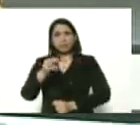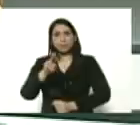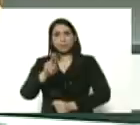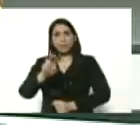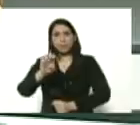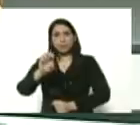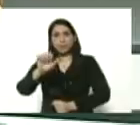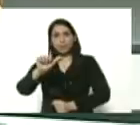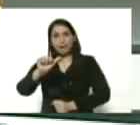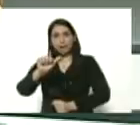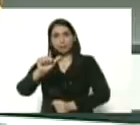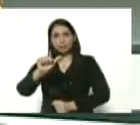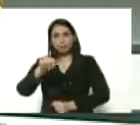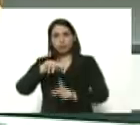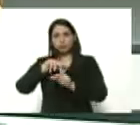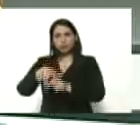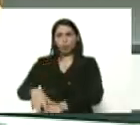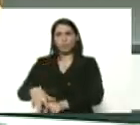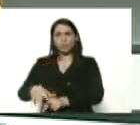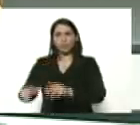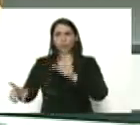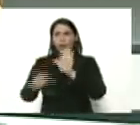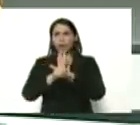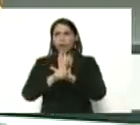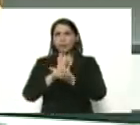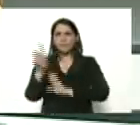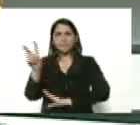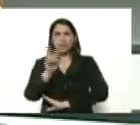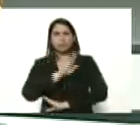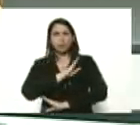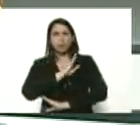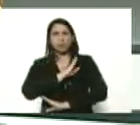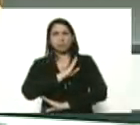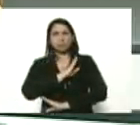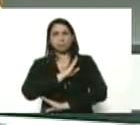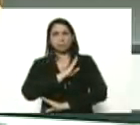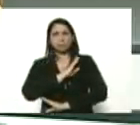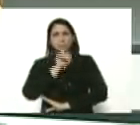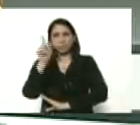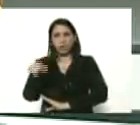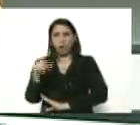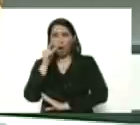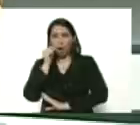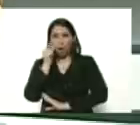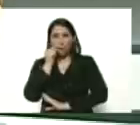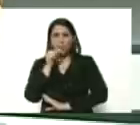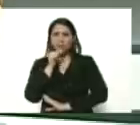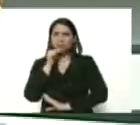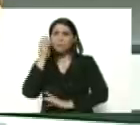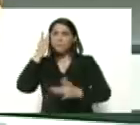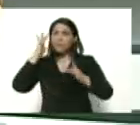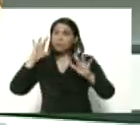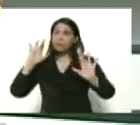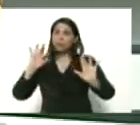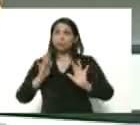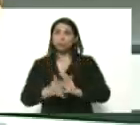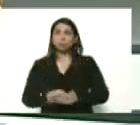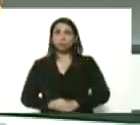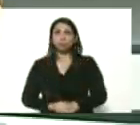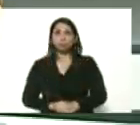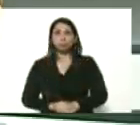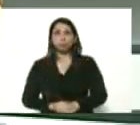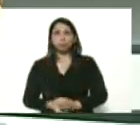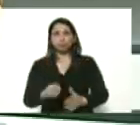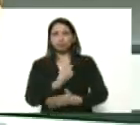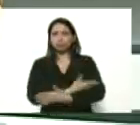rendido y sometido por la ley de Venezuela, quien pretendió un